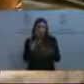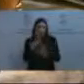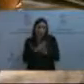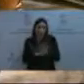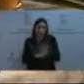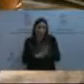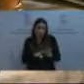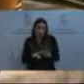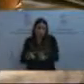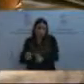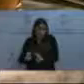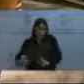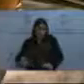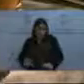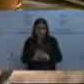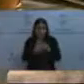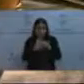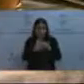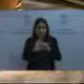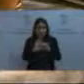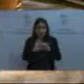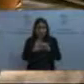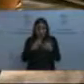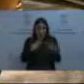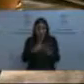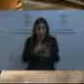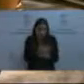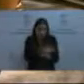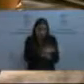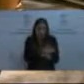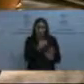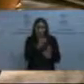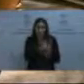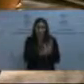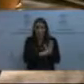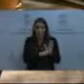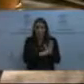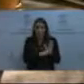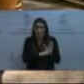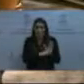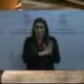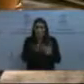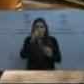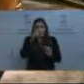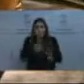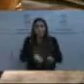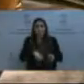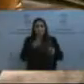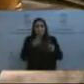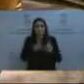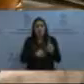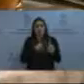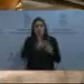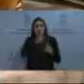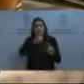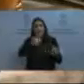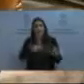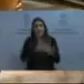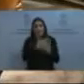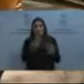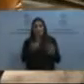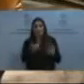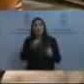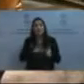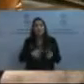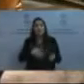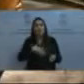que se deriven del que acabo de mencionar, programa de emprendedores con horizonte al 2019, también se